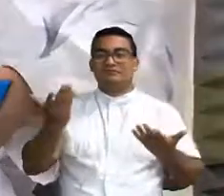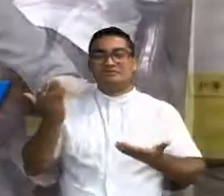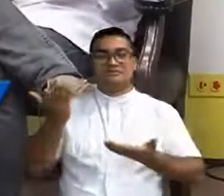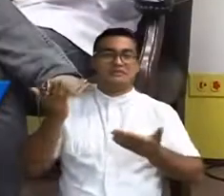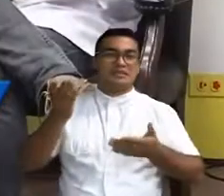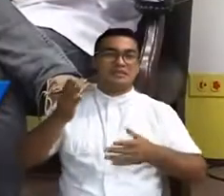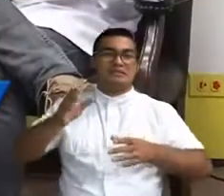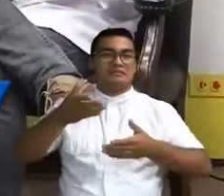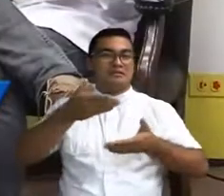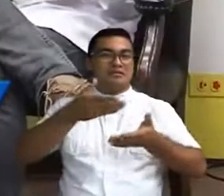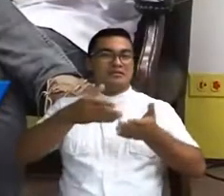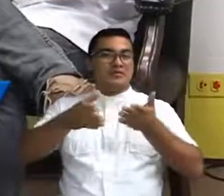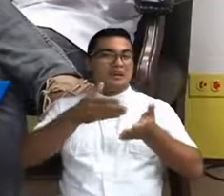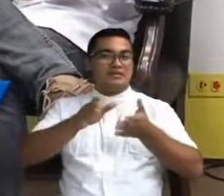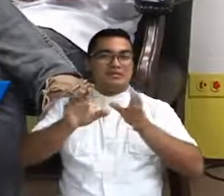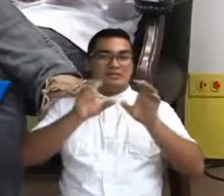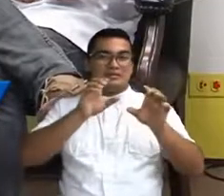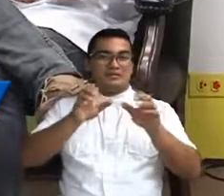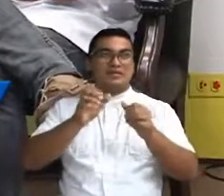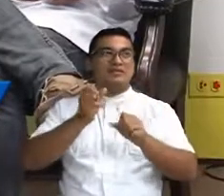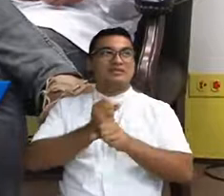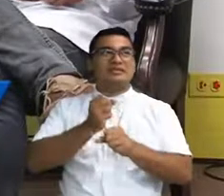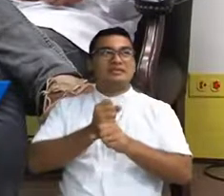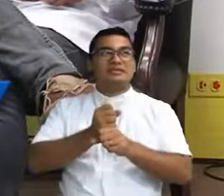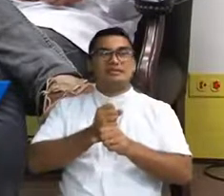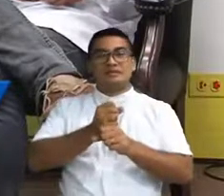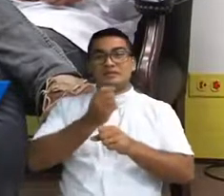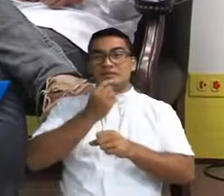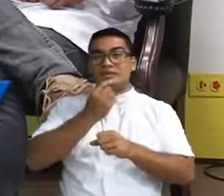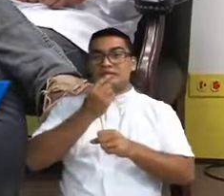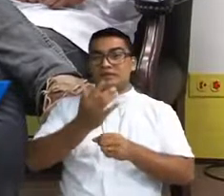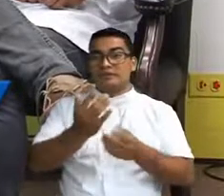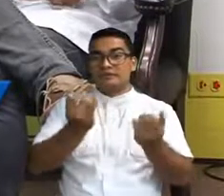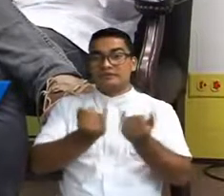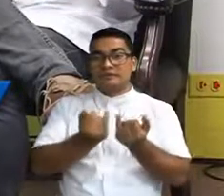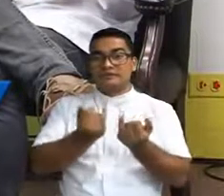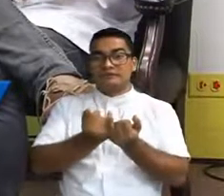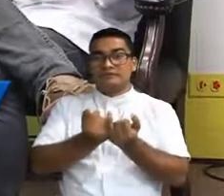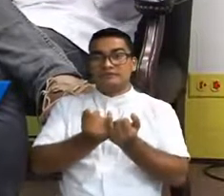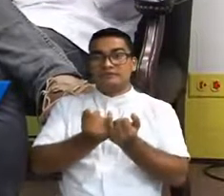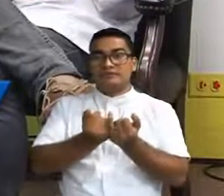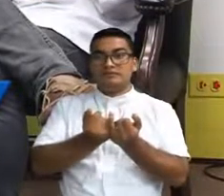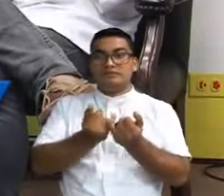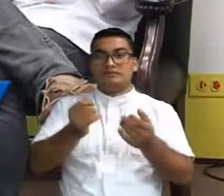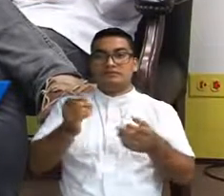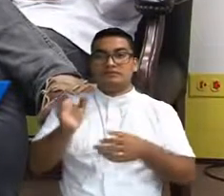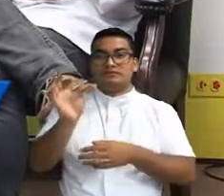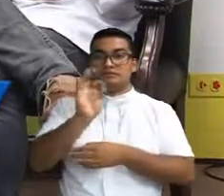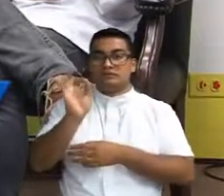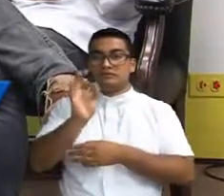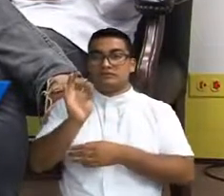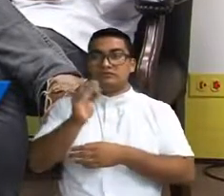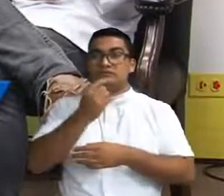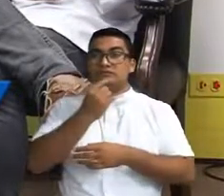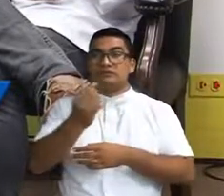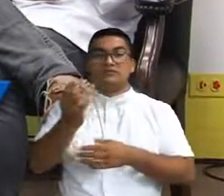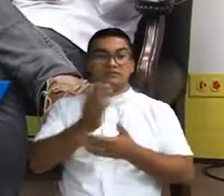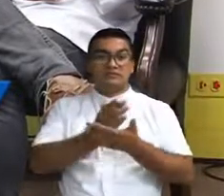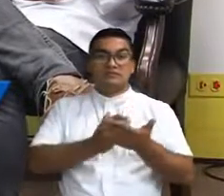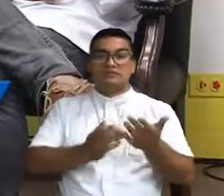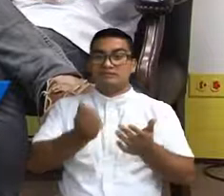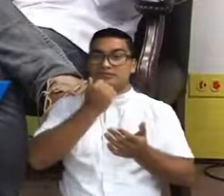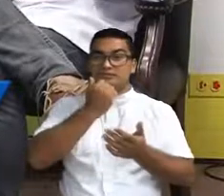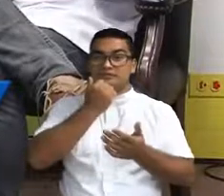de comunicación dentro del trabajo, porque cuando nosotros presentamos la forma inadecuada dentro de nuestro